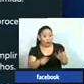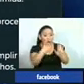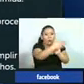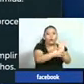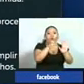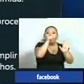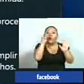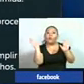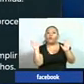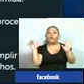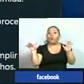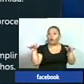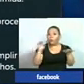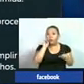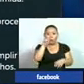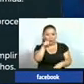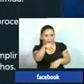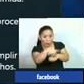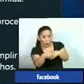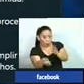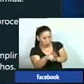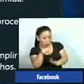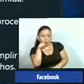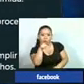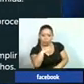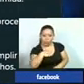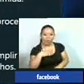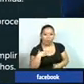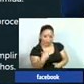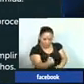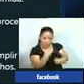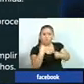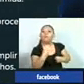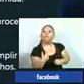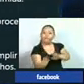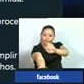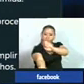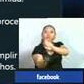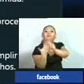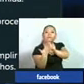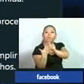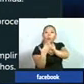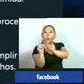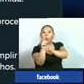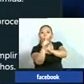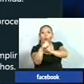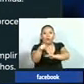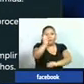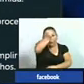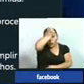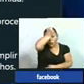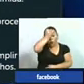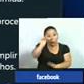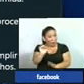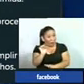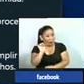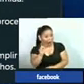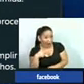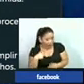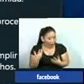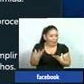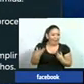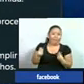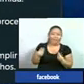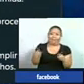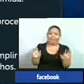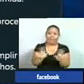respondió, diputado, por lo menos tenga valor y diga las cosas de frente y no se equivoque, que con eso no me